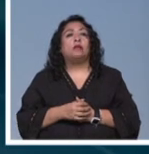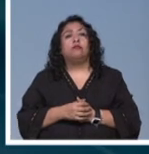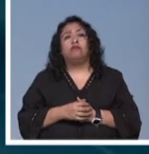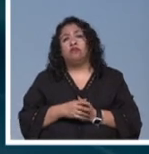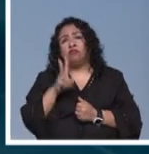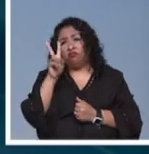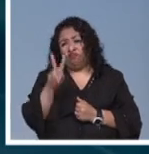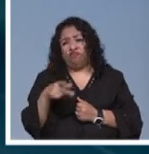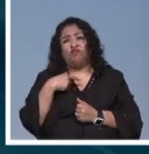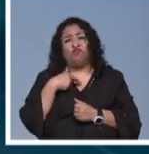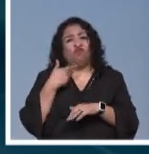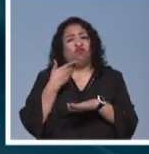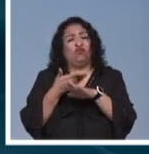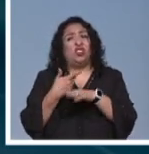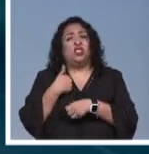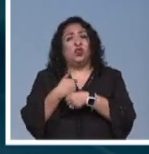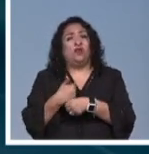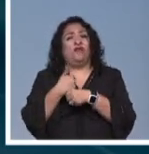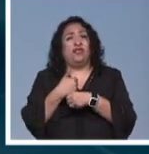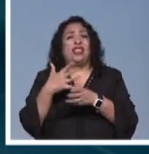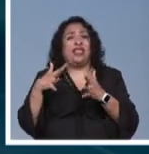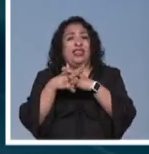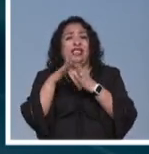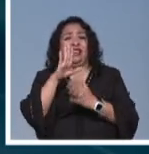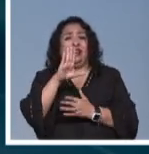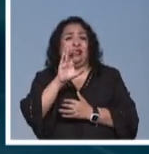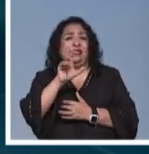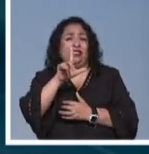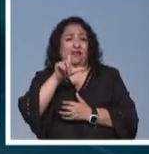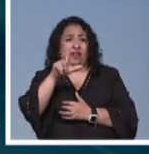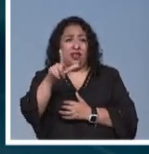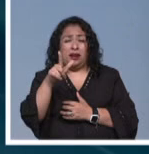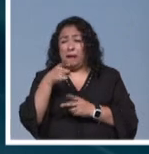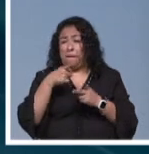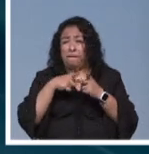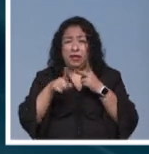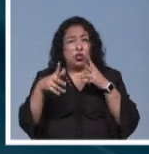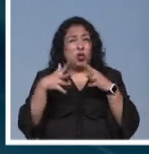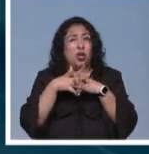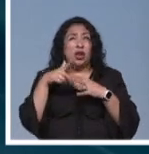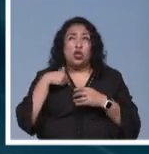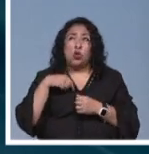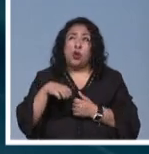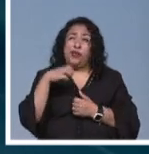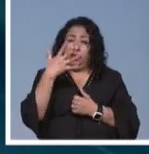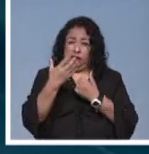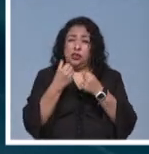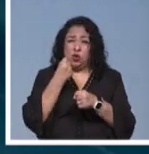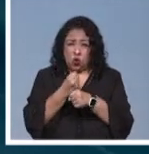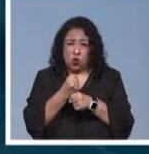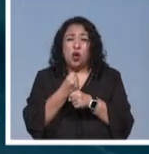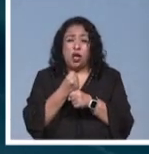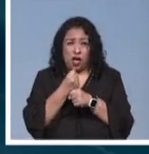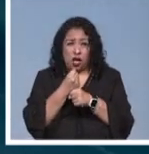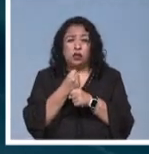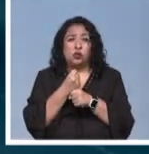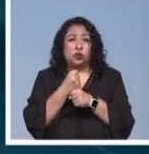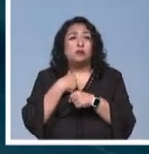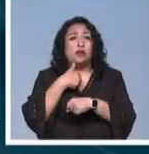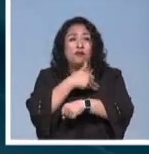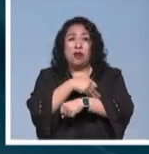realidad víctimas de la guerra civil, porque cuando estalló tenía yo 5 años y